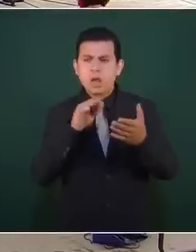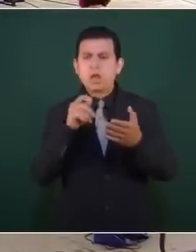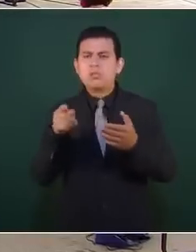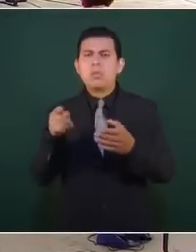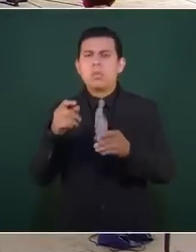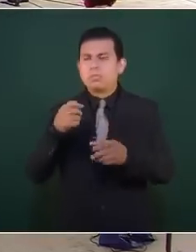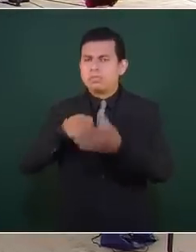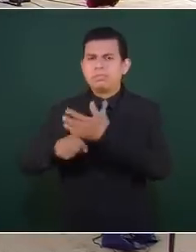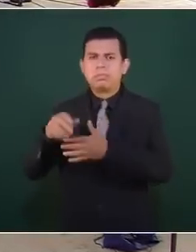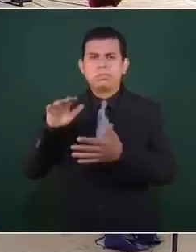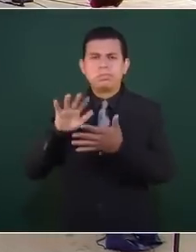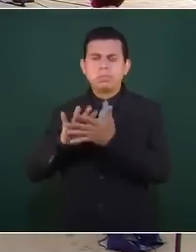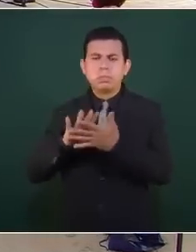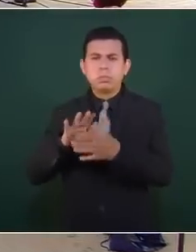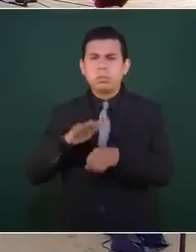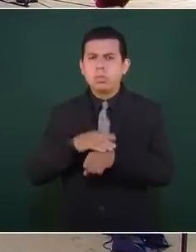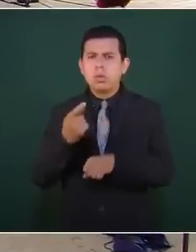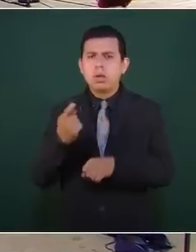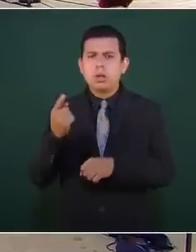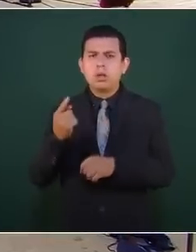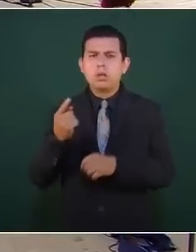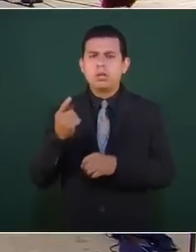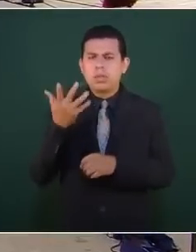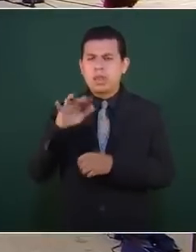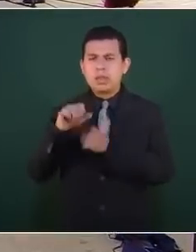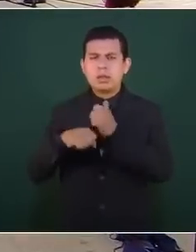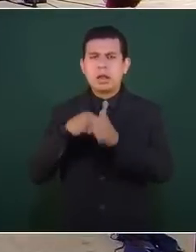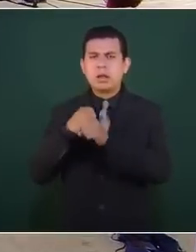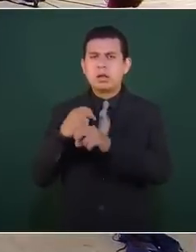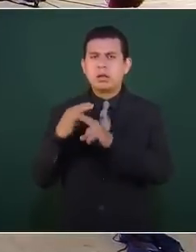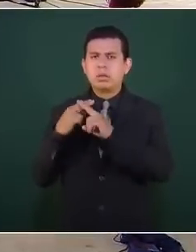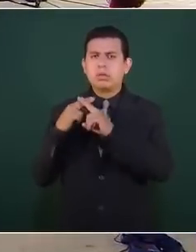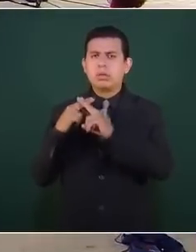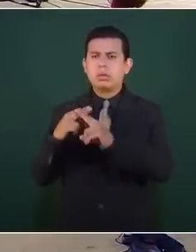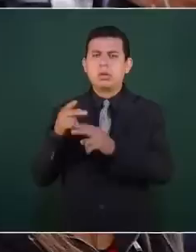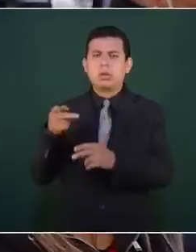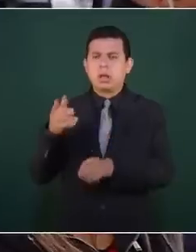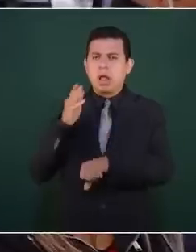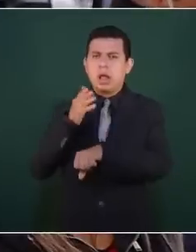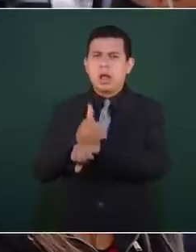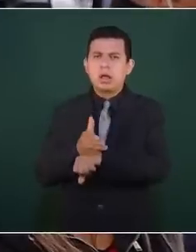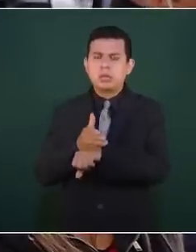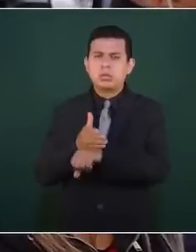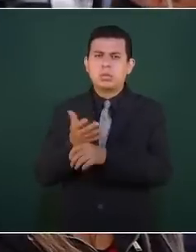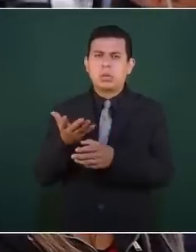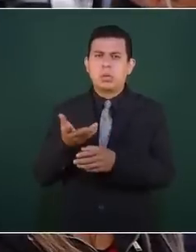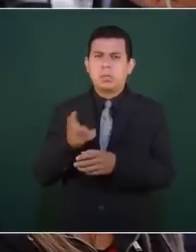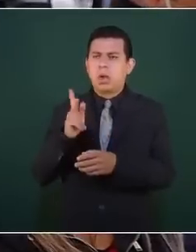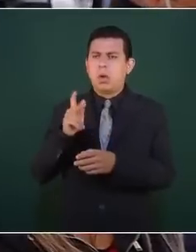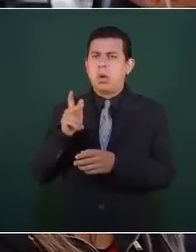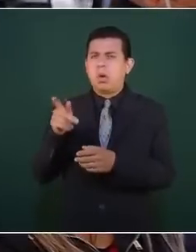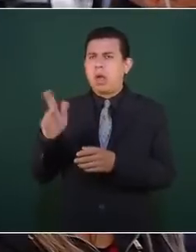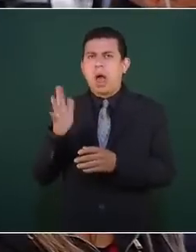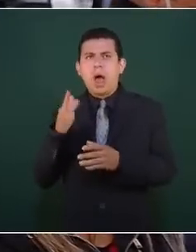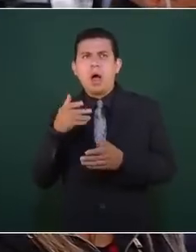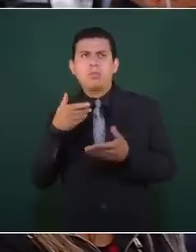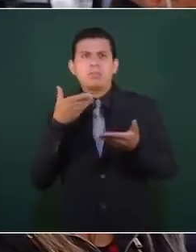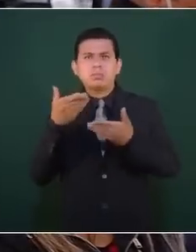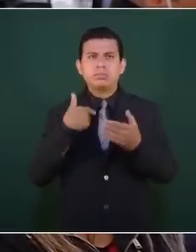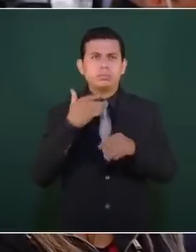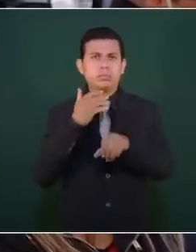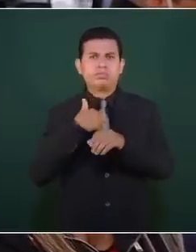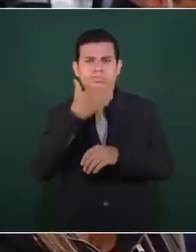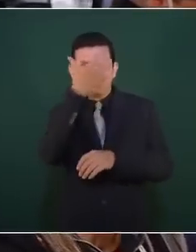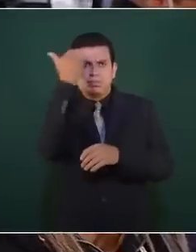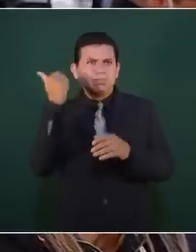presidente, es que lleva presa 10 años sin haber sido sentenciada. Se ha acercado hacia las